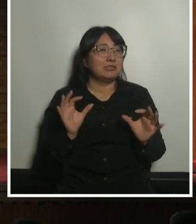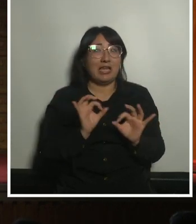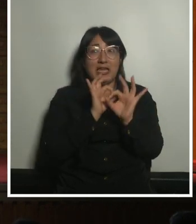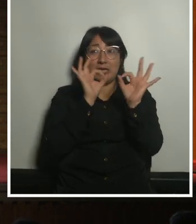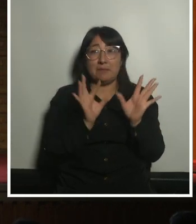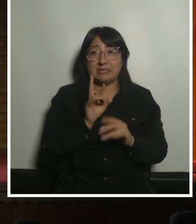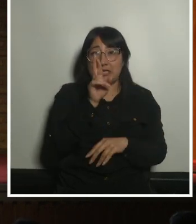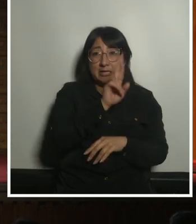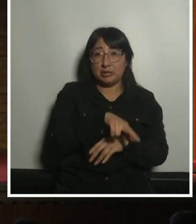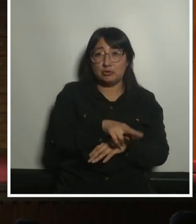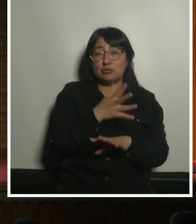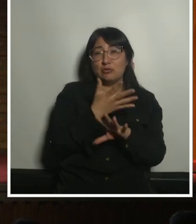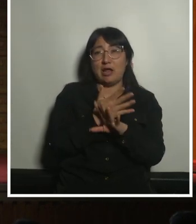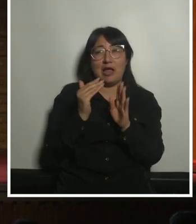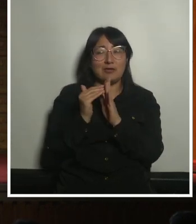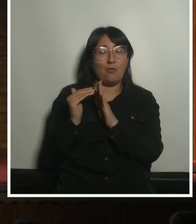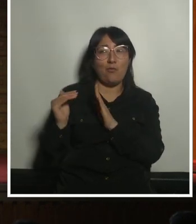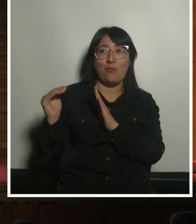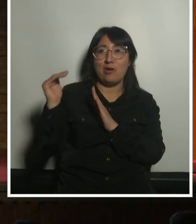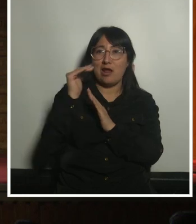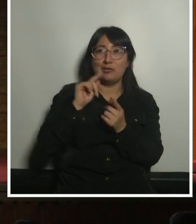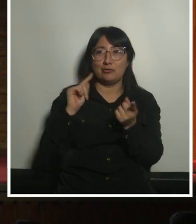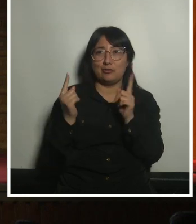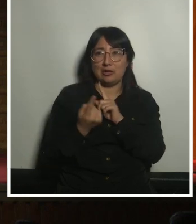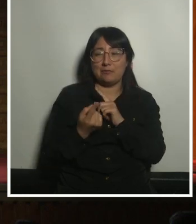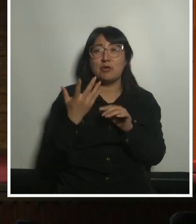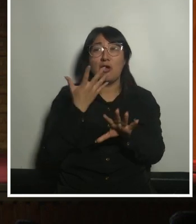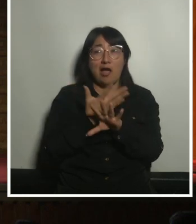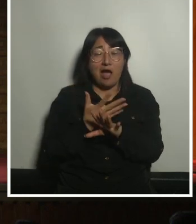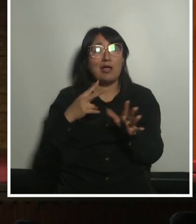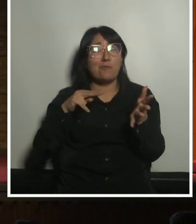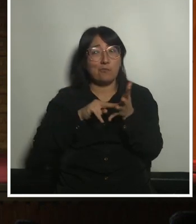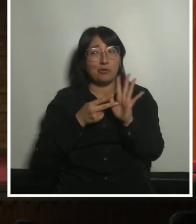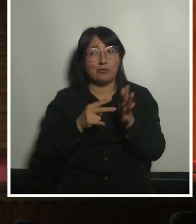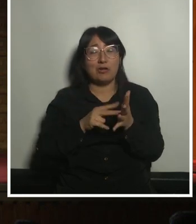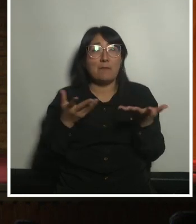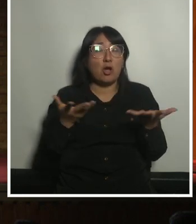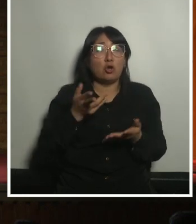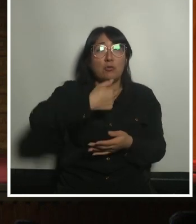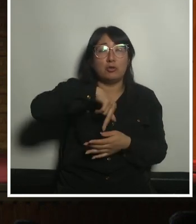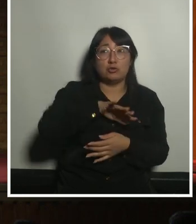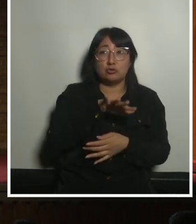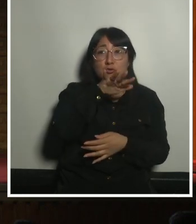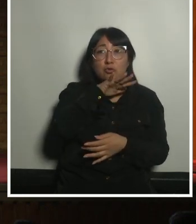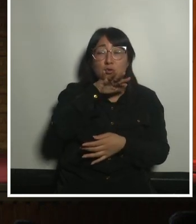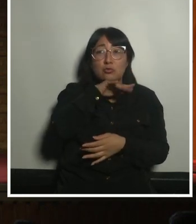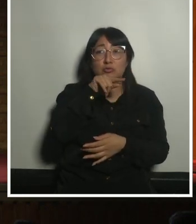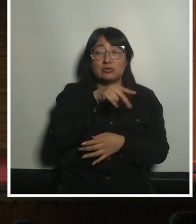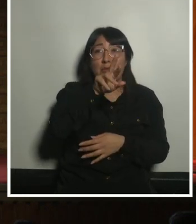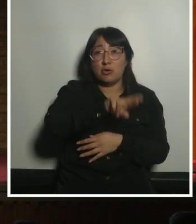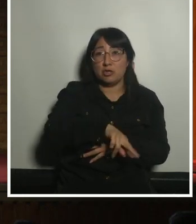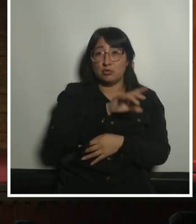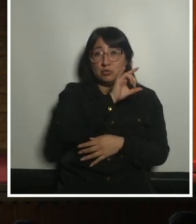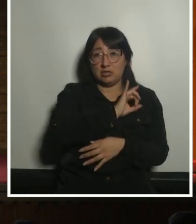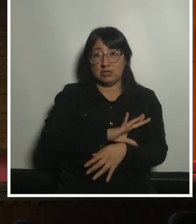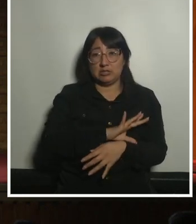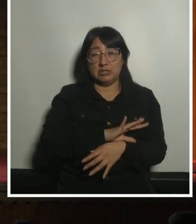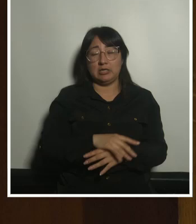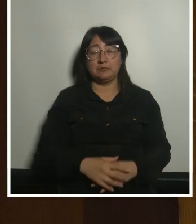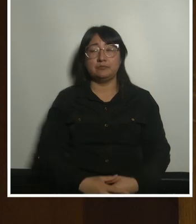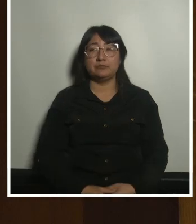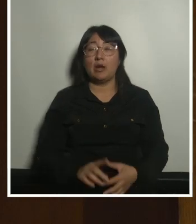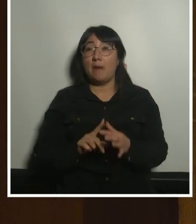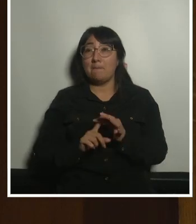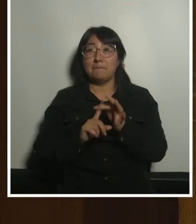sur, existe un alto extractivismo. Tenemos un problema también cómo estamos usando los fiordos en el sur de Chile,